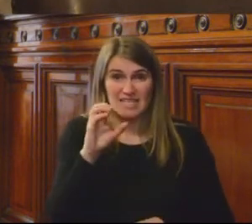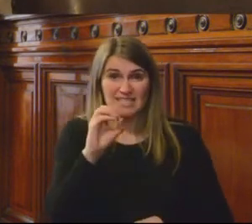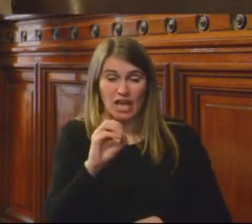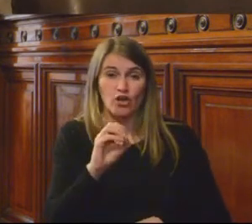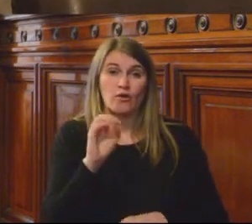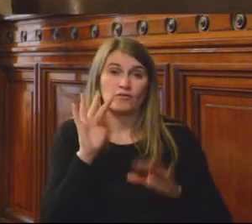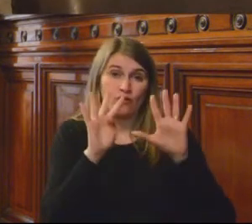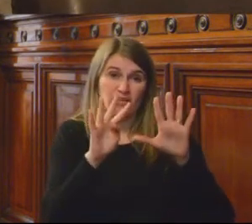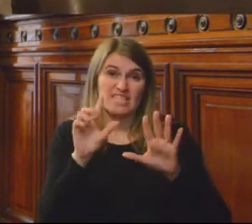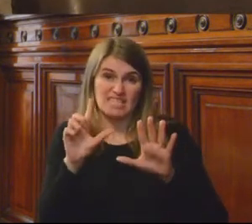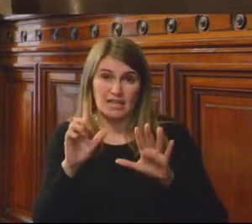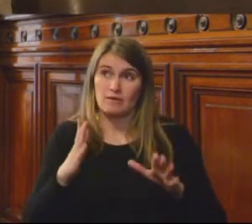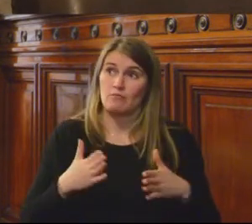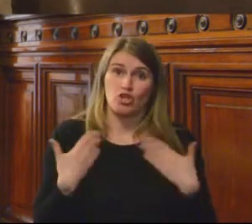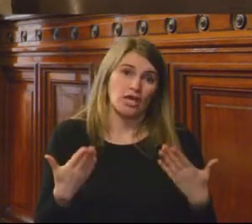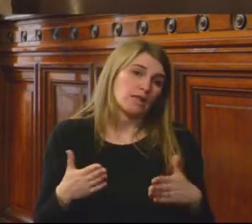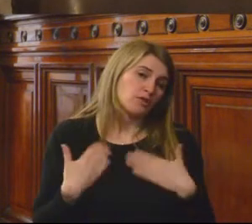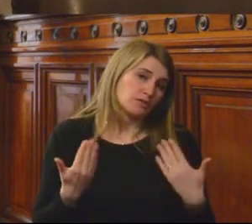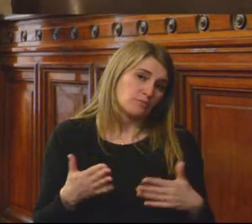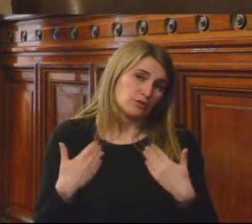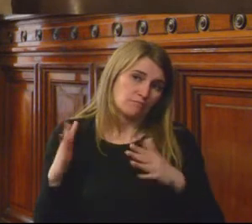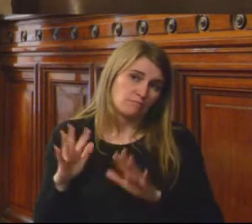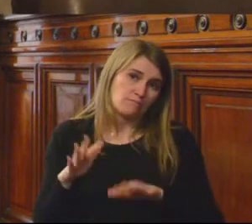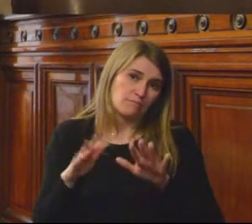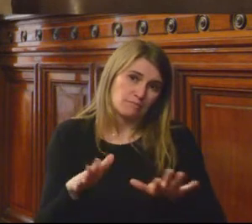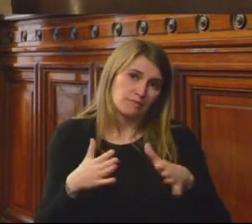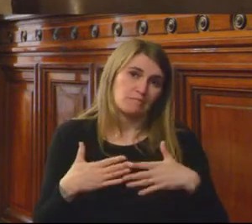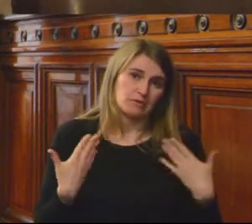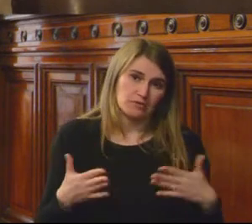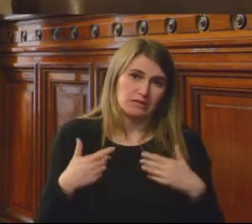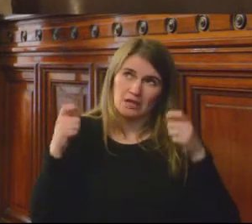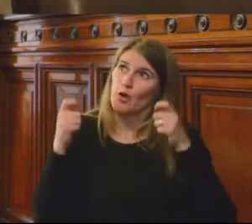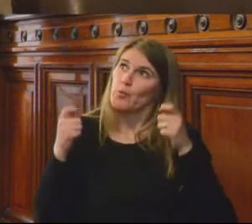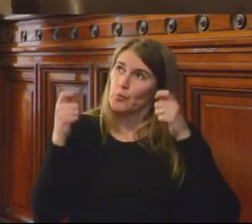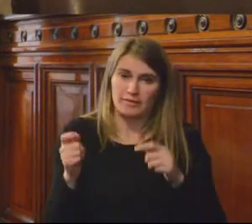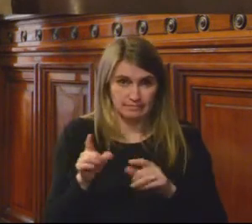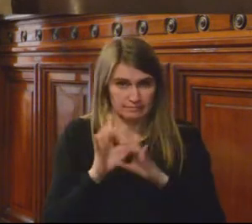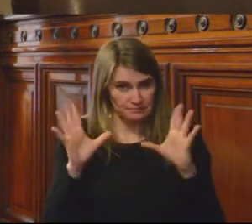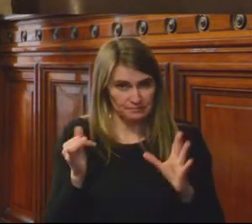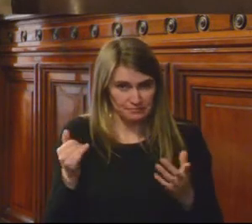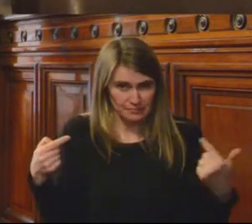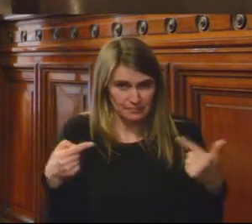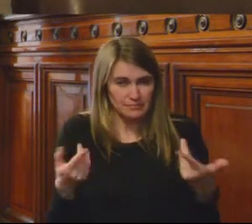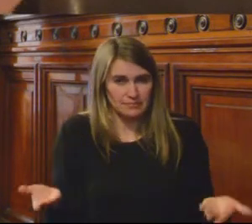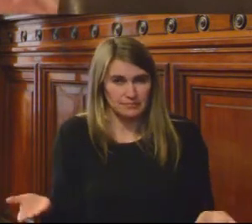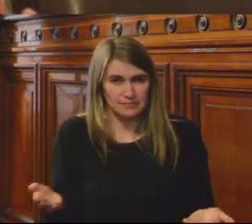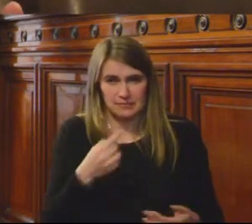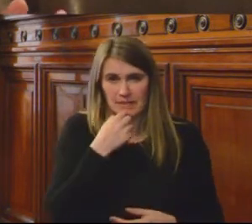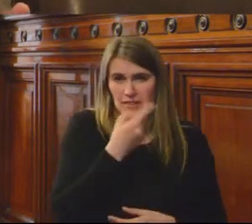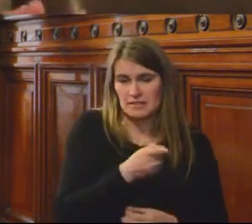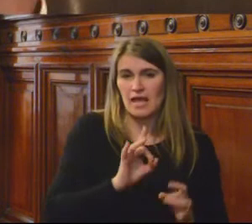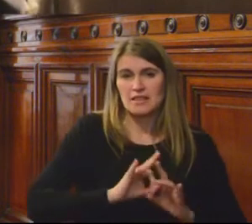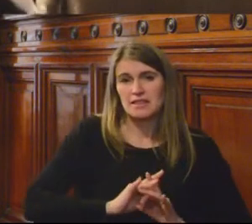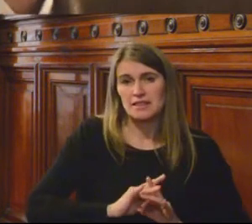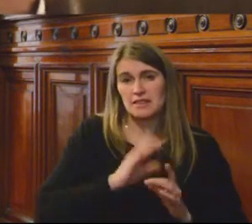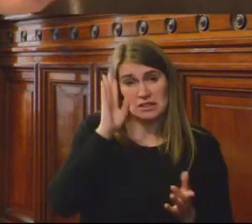38.097 protestas. Ahí hay como un contrasentido, hay una cosa que no concuerda. Una democracia,